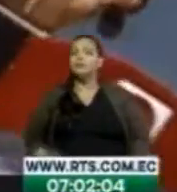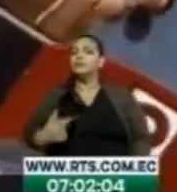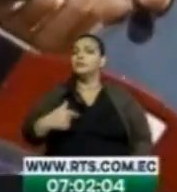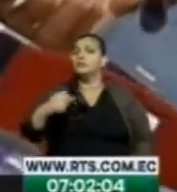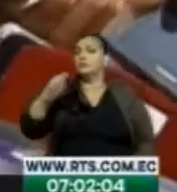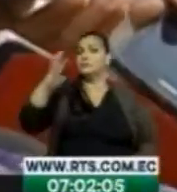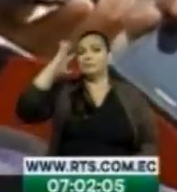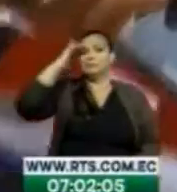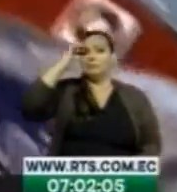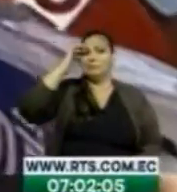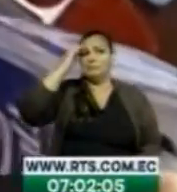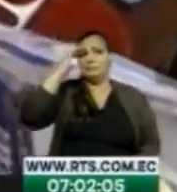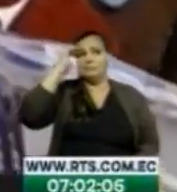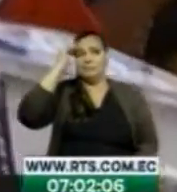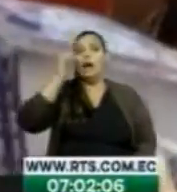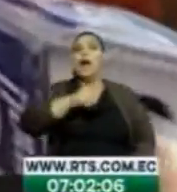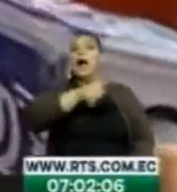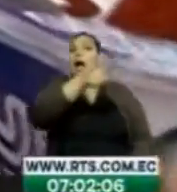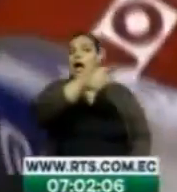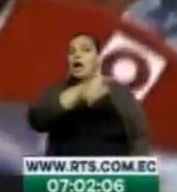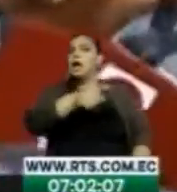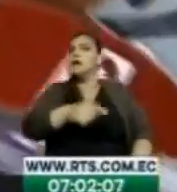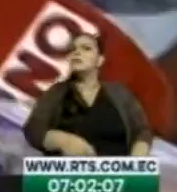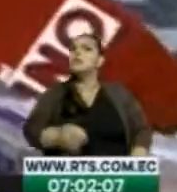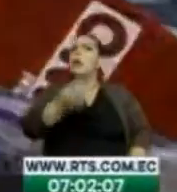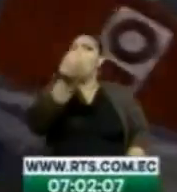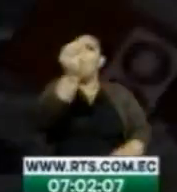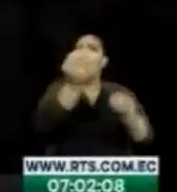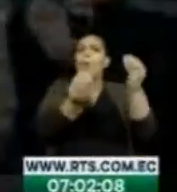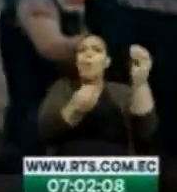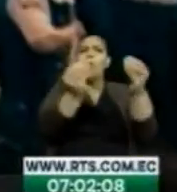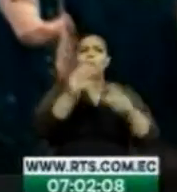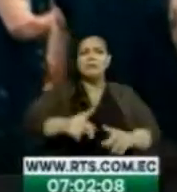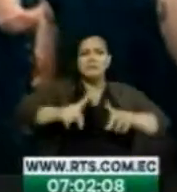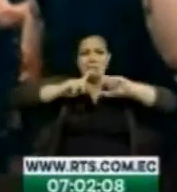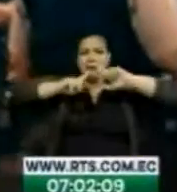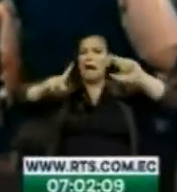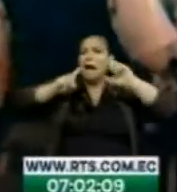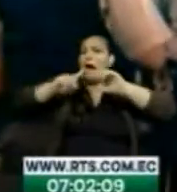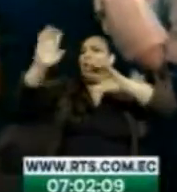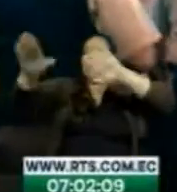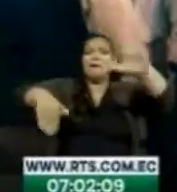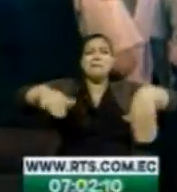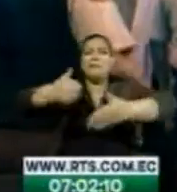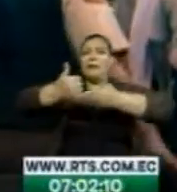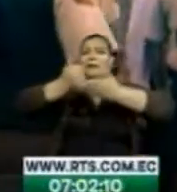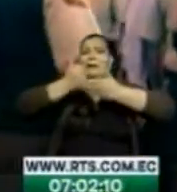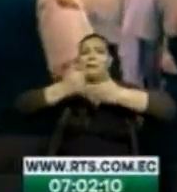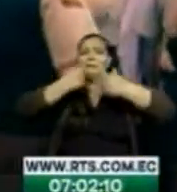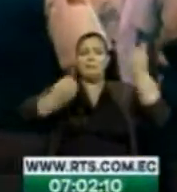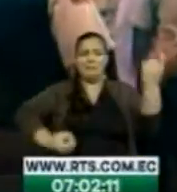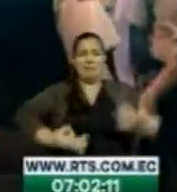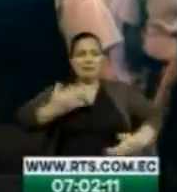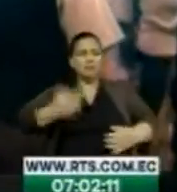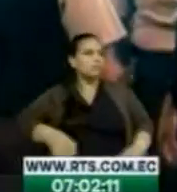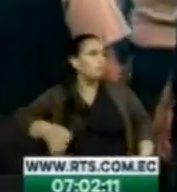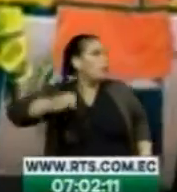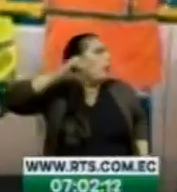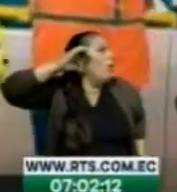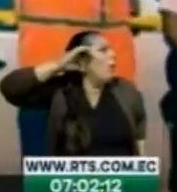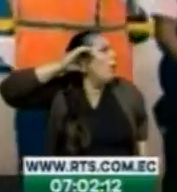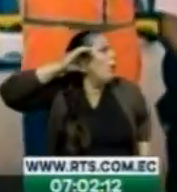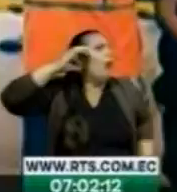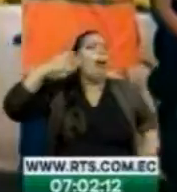y gritaban, auxilio, auxilio, nos quemamos, ayúdennos. 10 unidades de combate contra incendios y 5 ambulancias